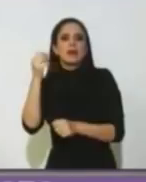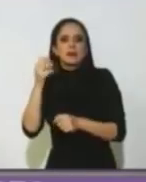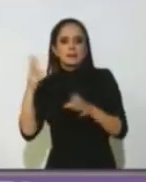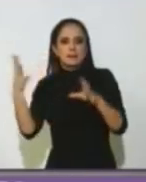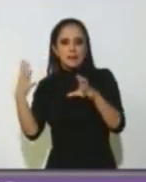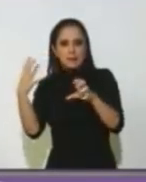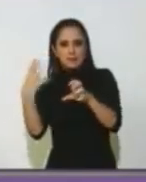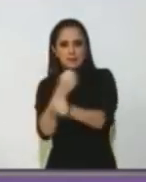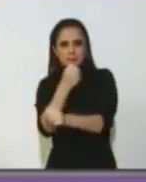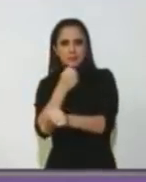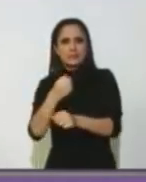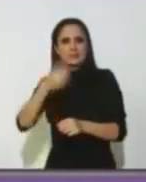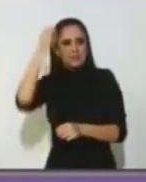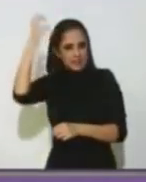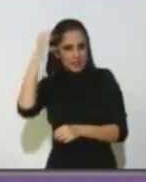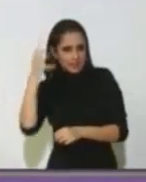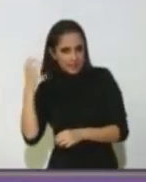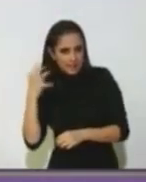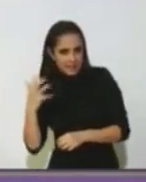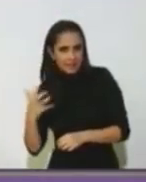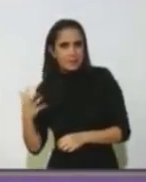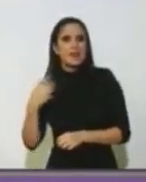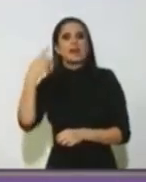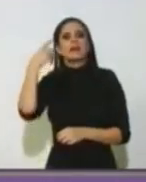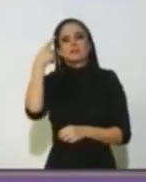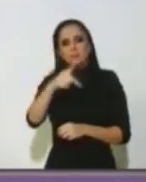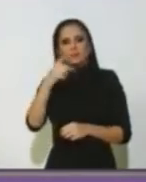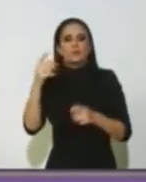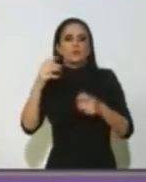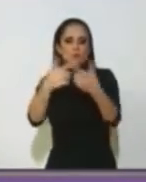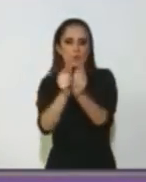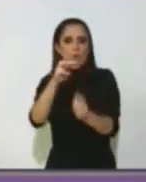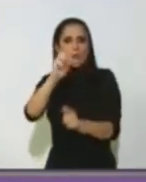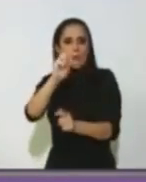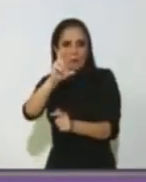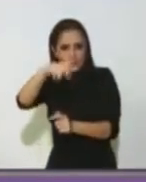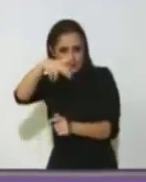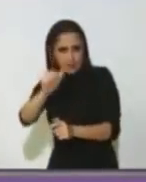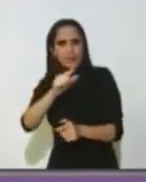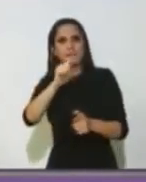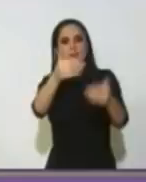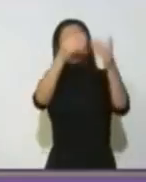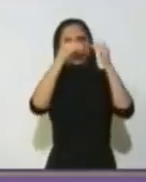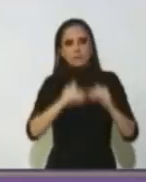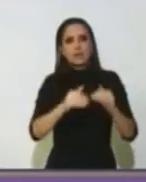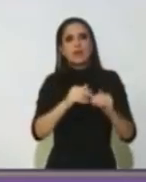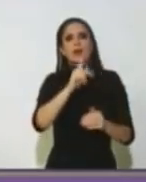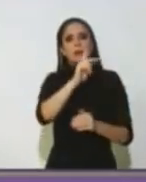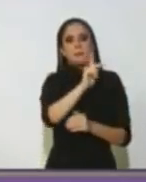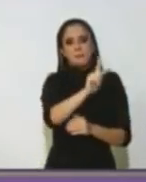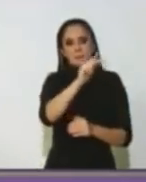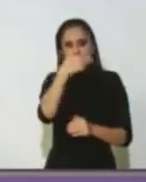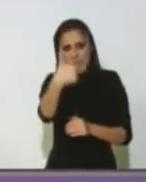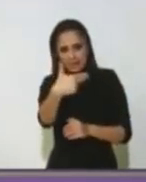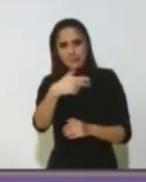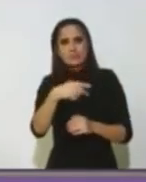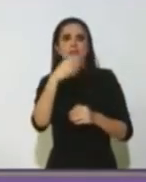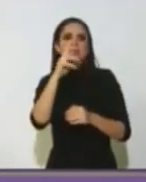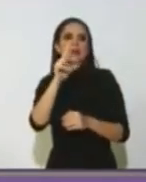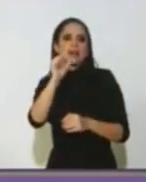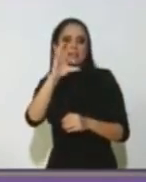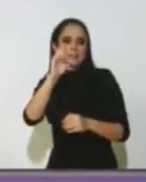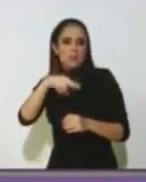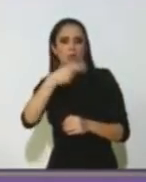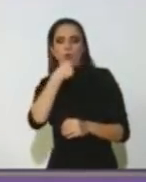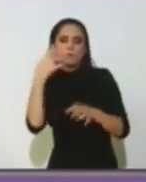juntos haremos historia muchas gracias a marco rascón partido humanista marco muy buenas noches en la noche si